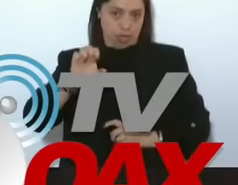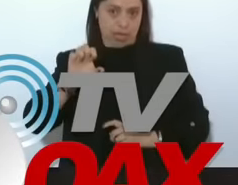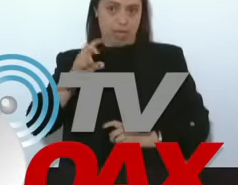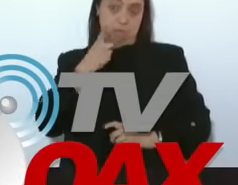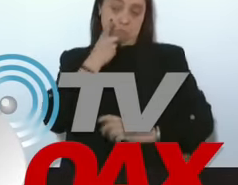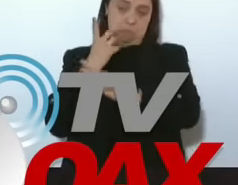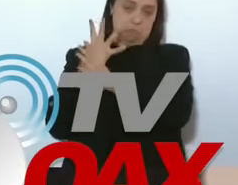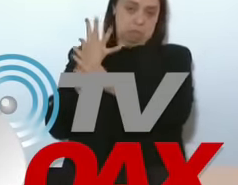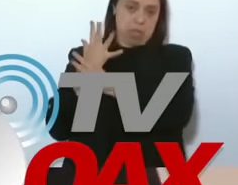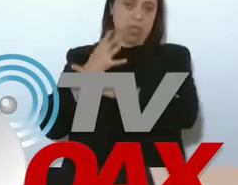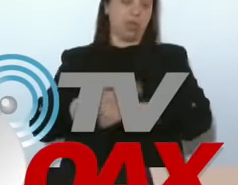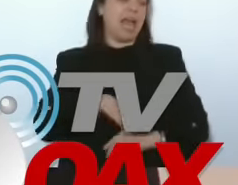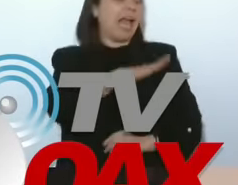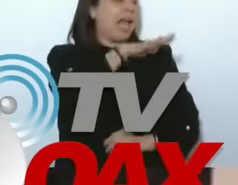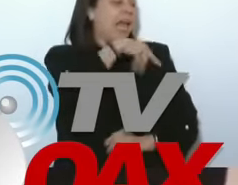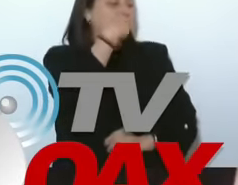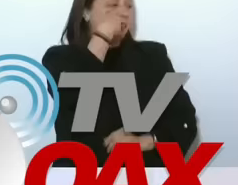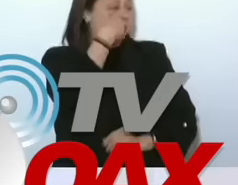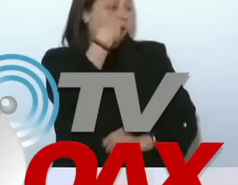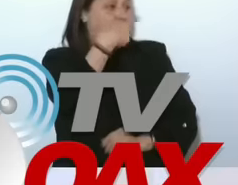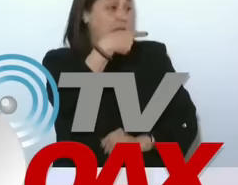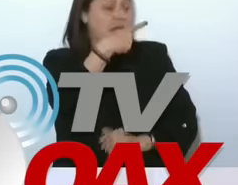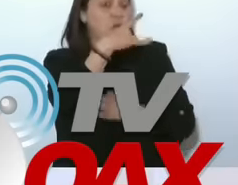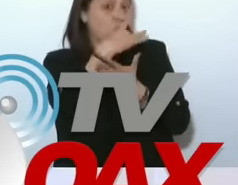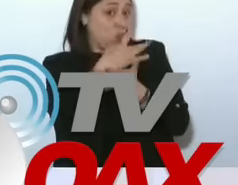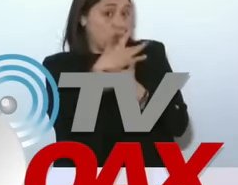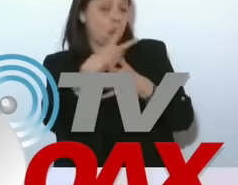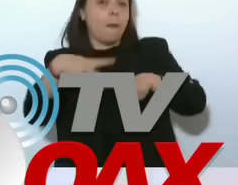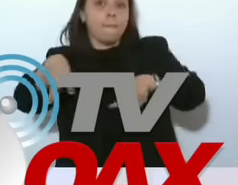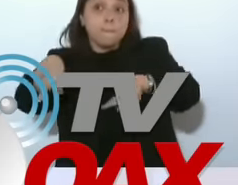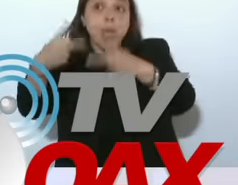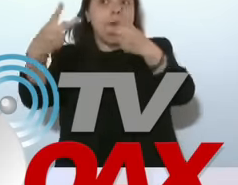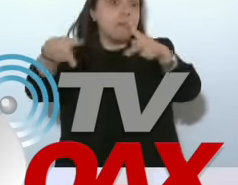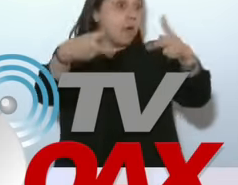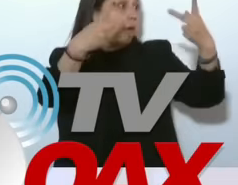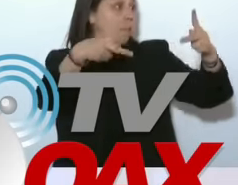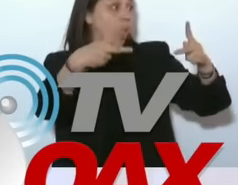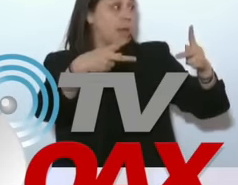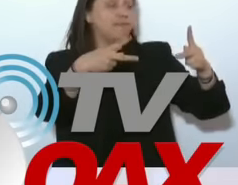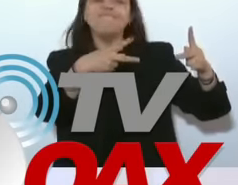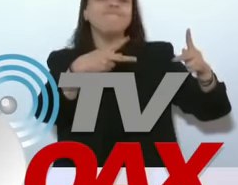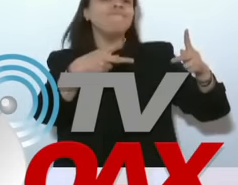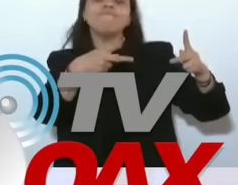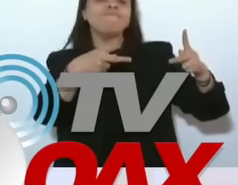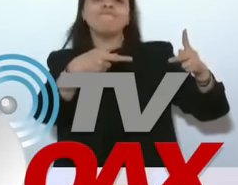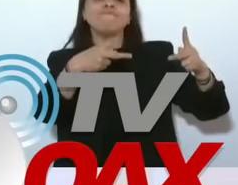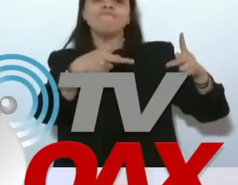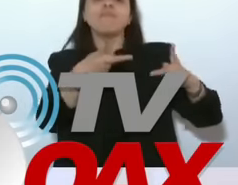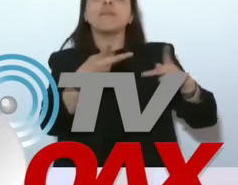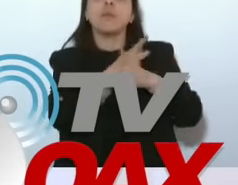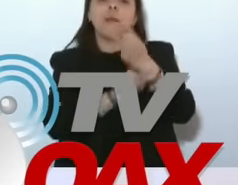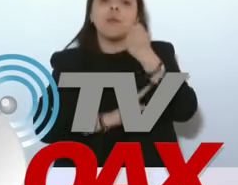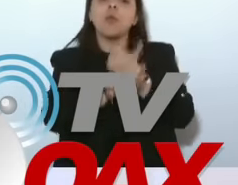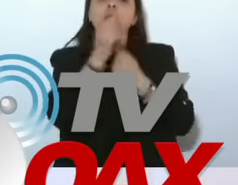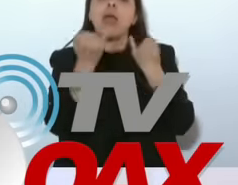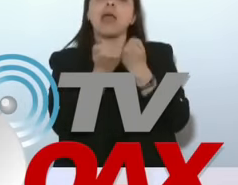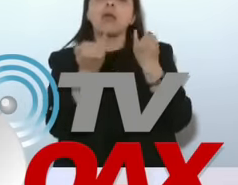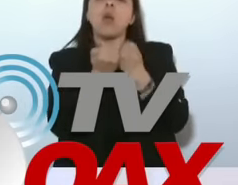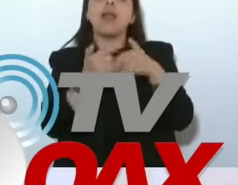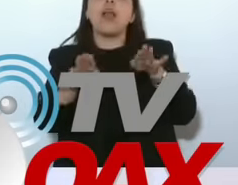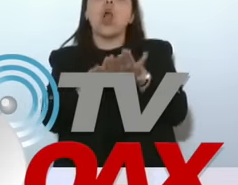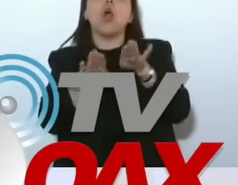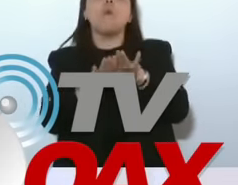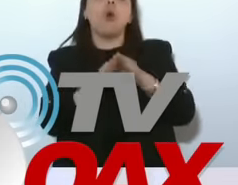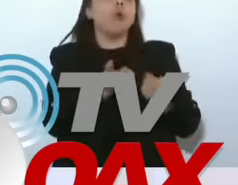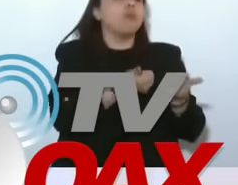no solo era la venta de los medicamentos, era también la distribución, era